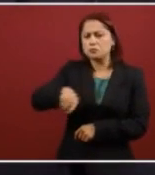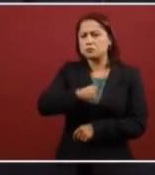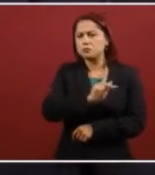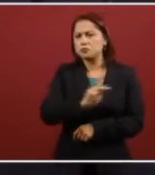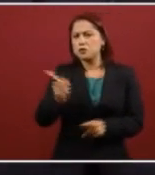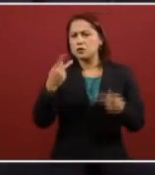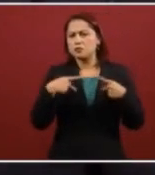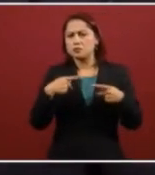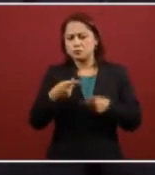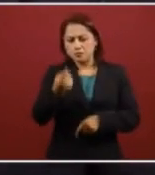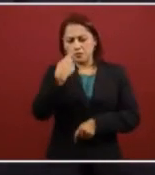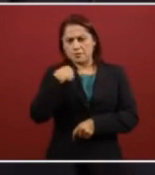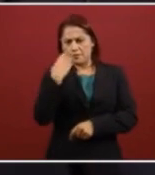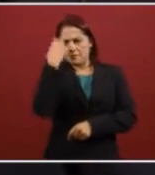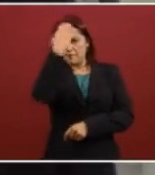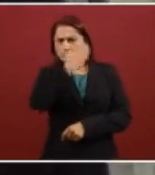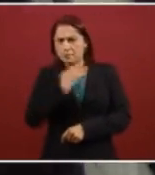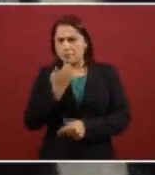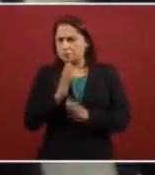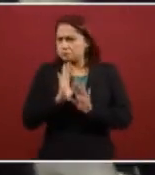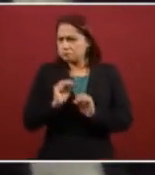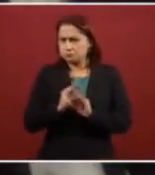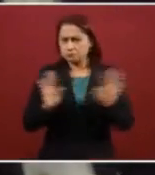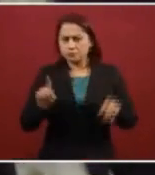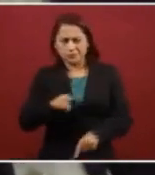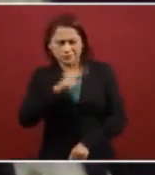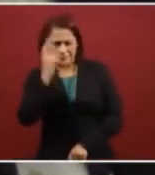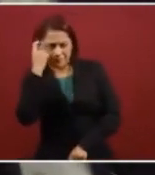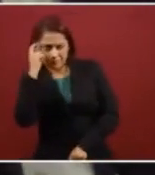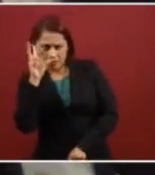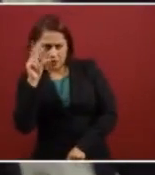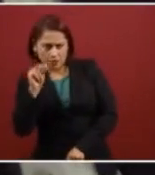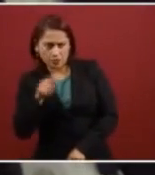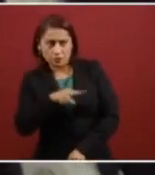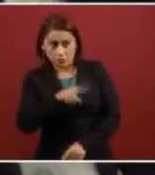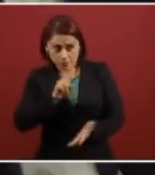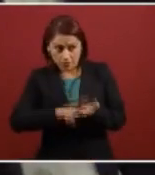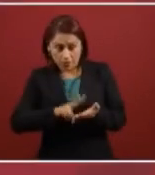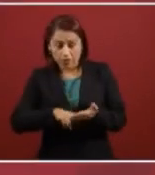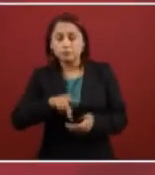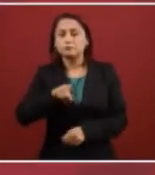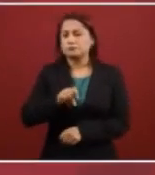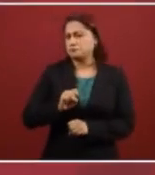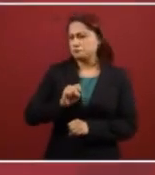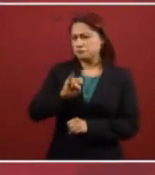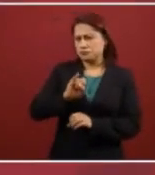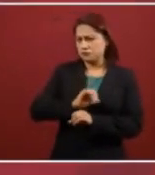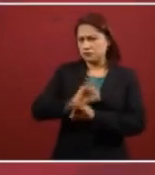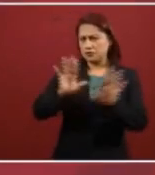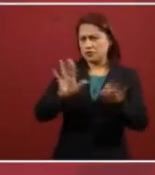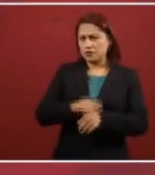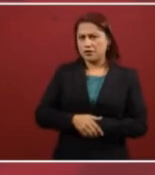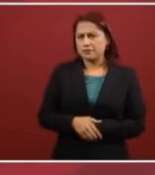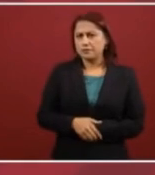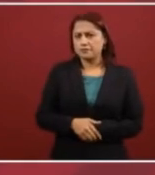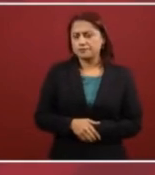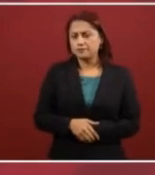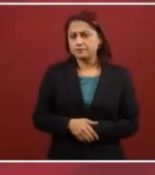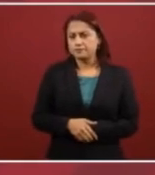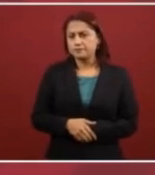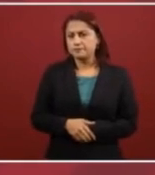obedeciendo. No, I se govern vale by que el gabinete obey. Evalúa al presidente. Sí, mire, sure, they can. The cabinet can. Este